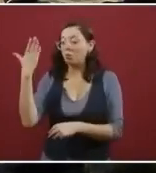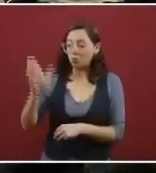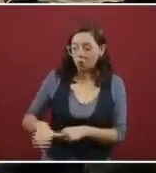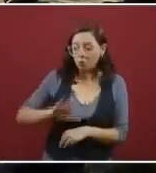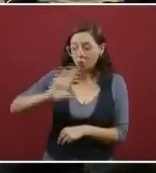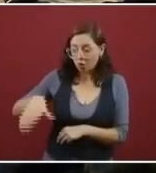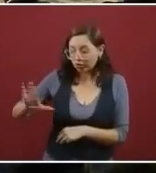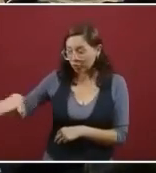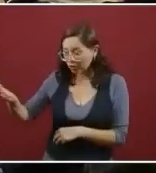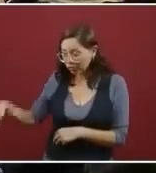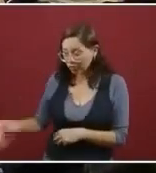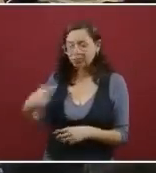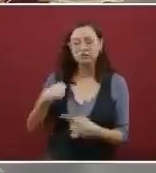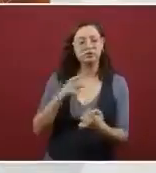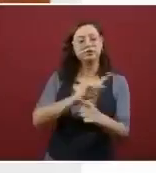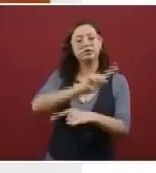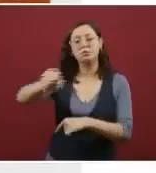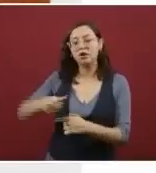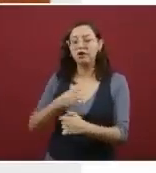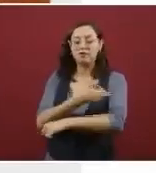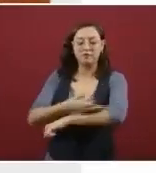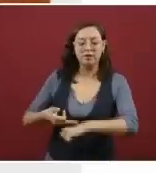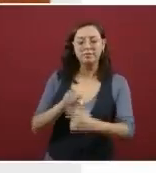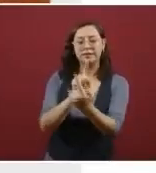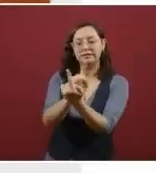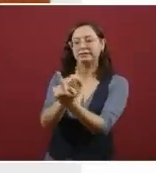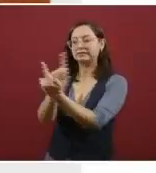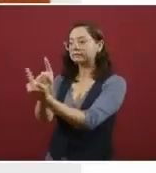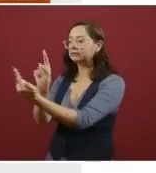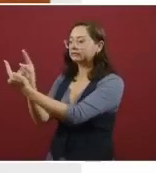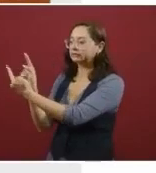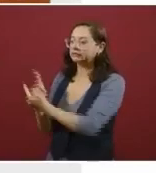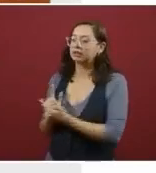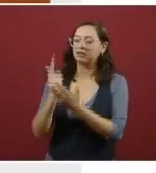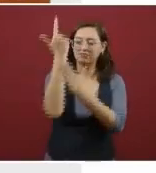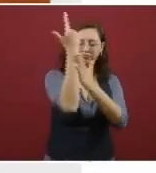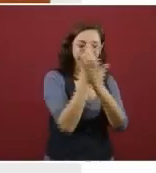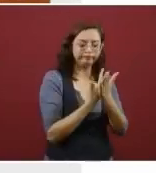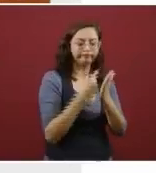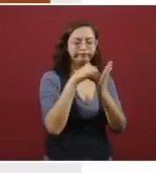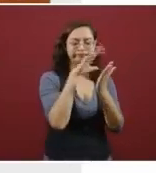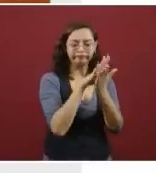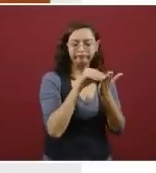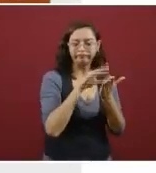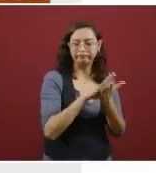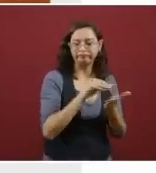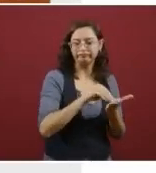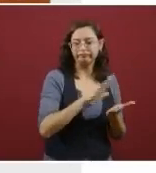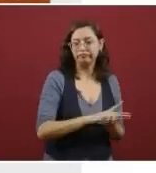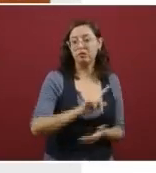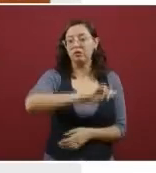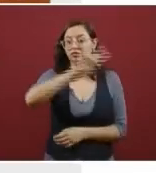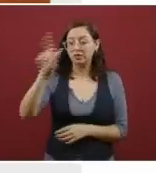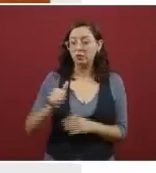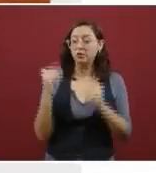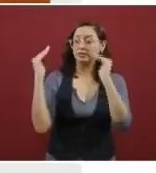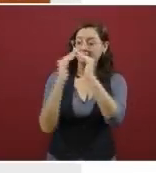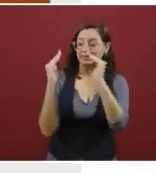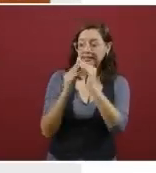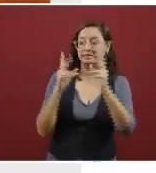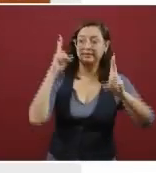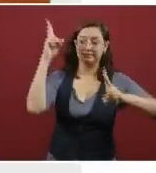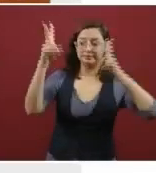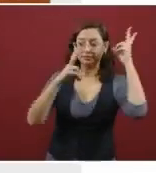familiares, la creación de una base de datos, que esta se fue complementando, después unas segundas visitas domiciliarias